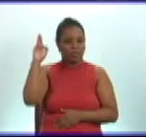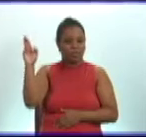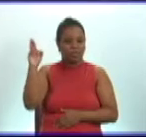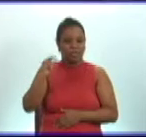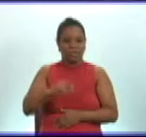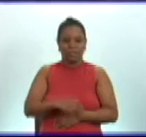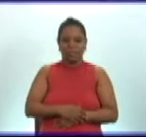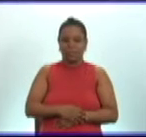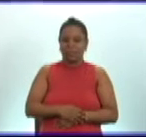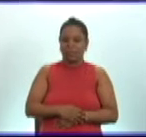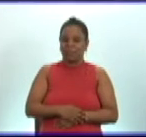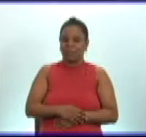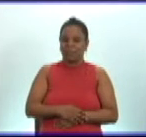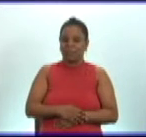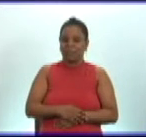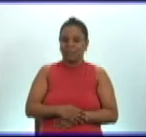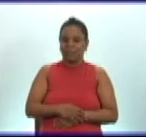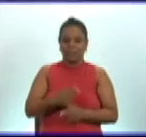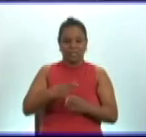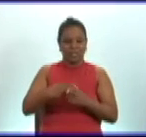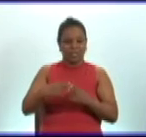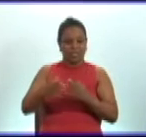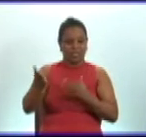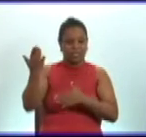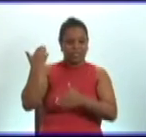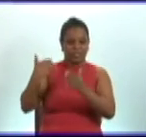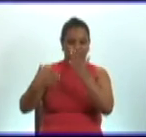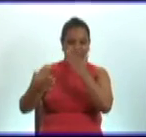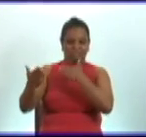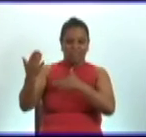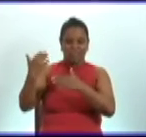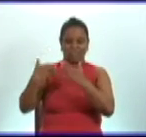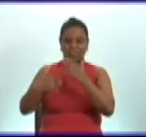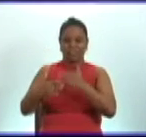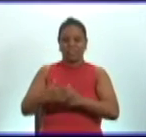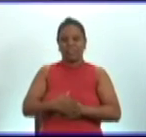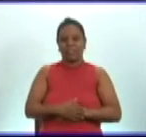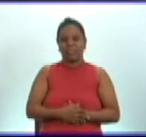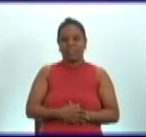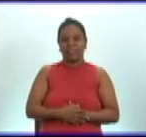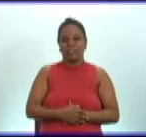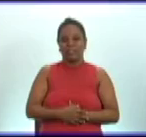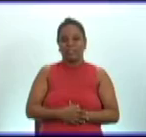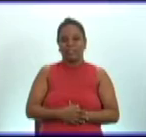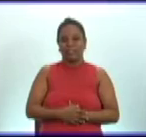recordando las glorias pasadas,